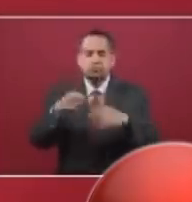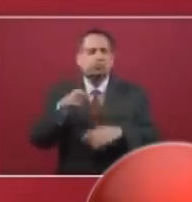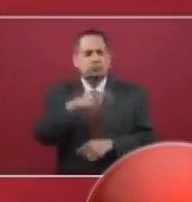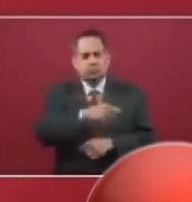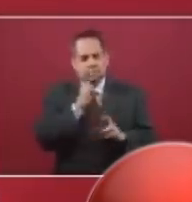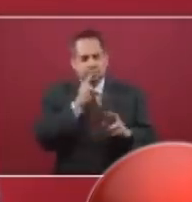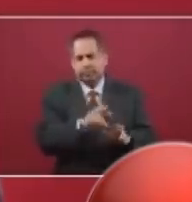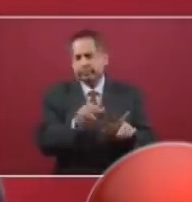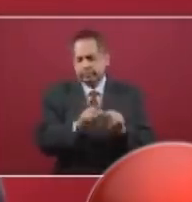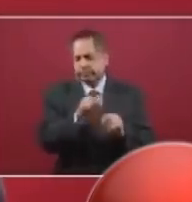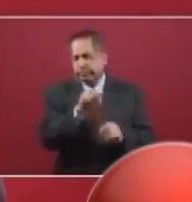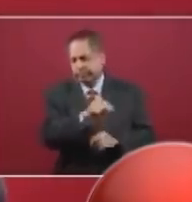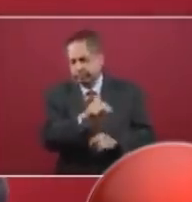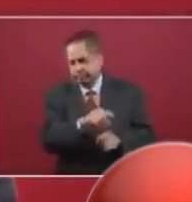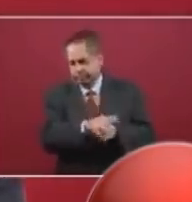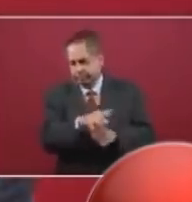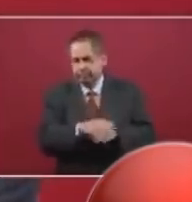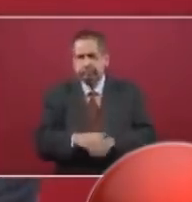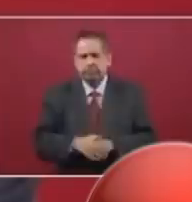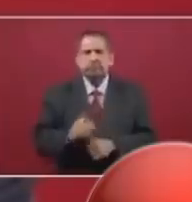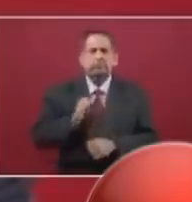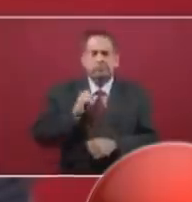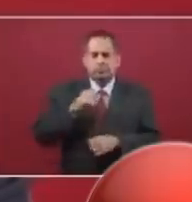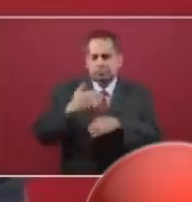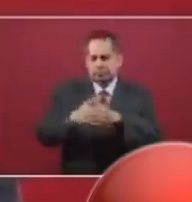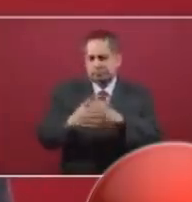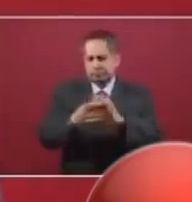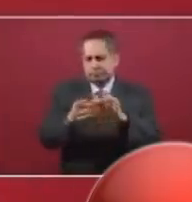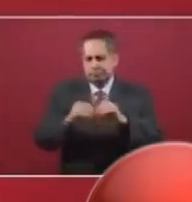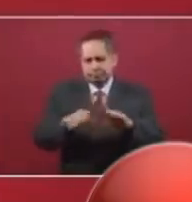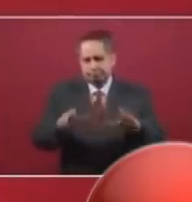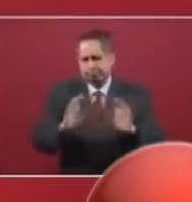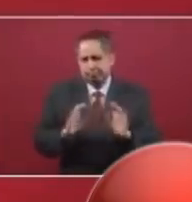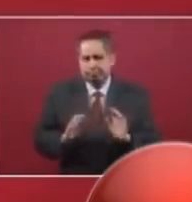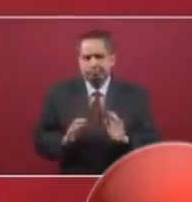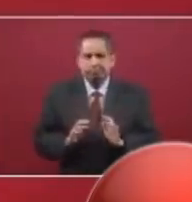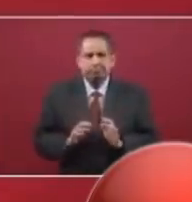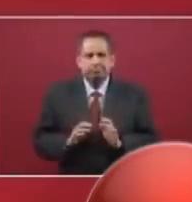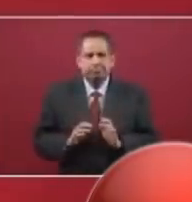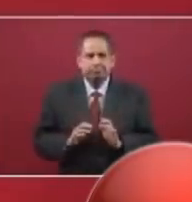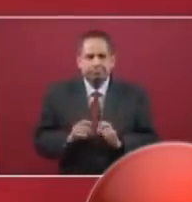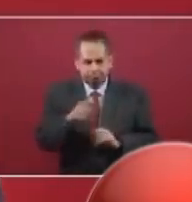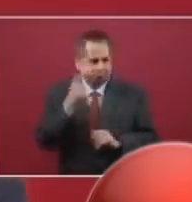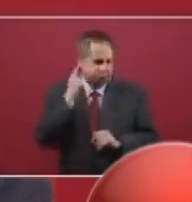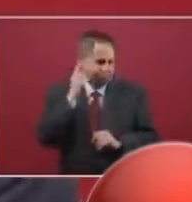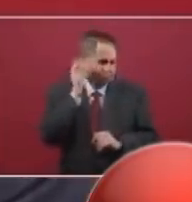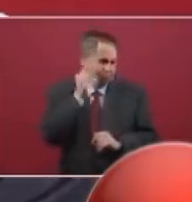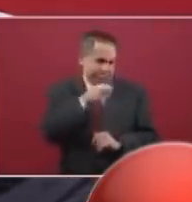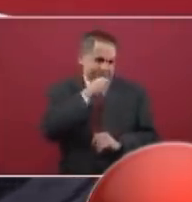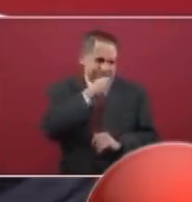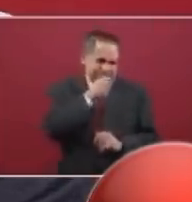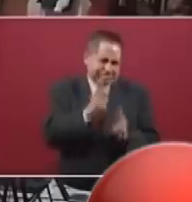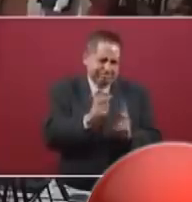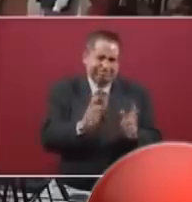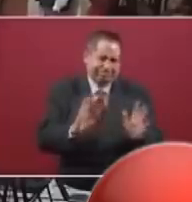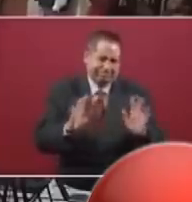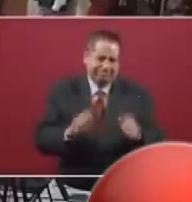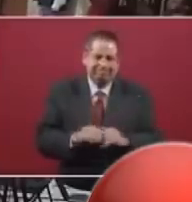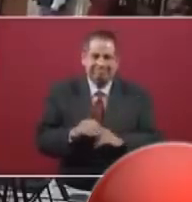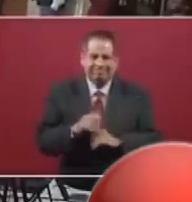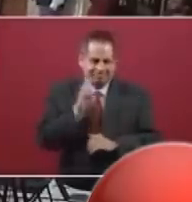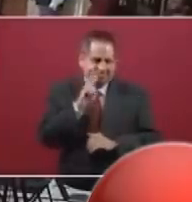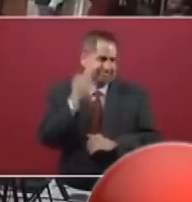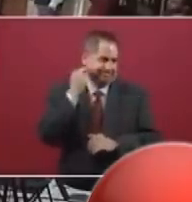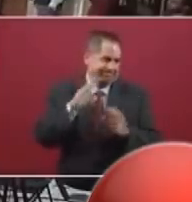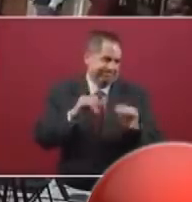contesto sobre esa pregunta. Y aprovecho pues para decirles que la escuchen. Sobre los mexicanos